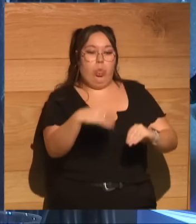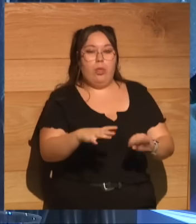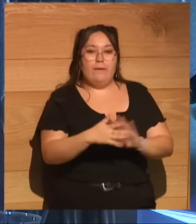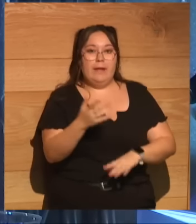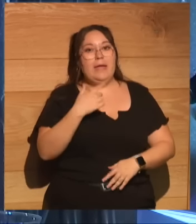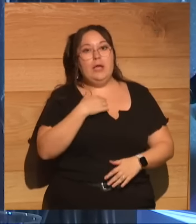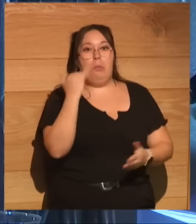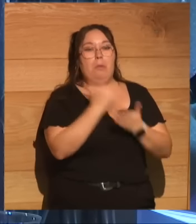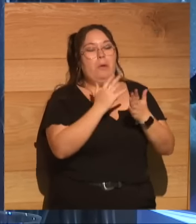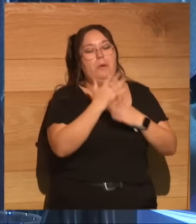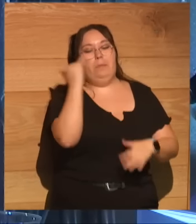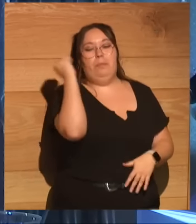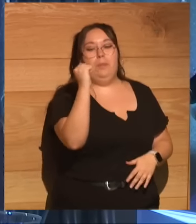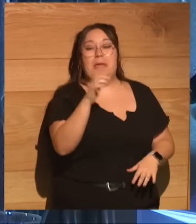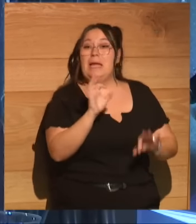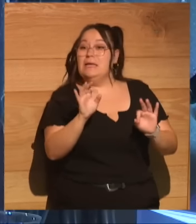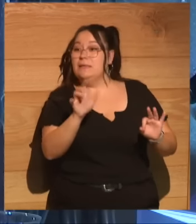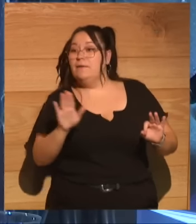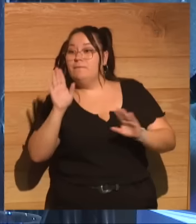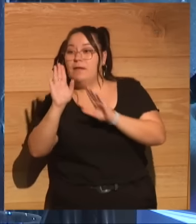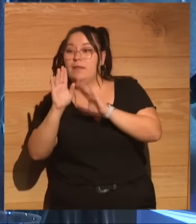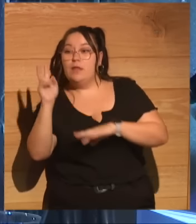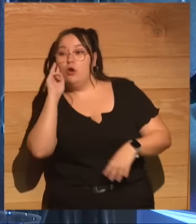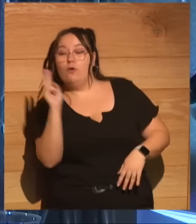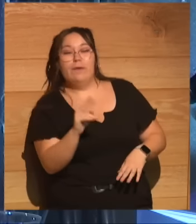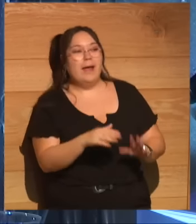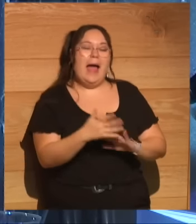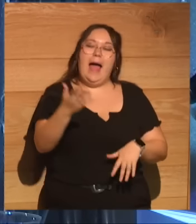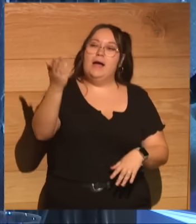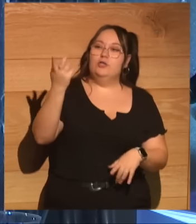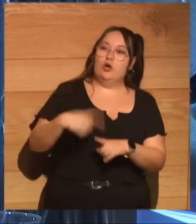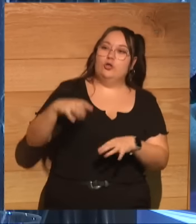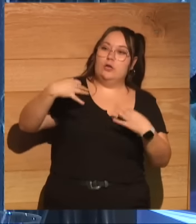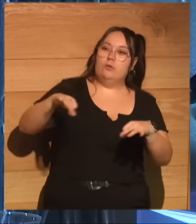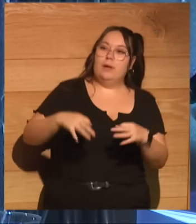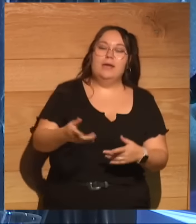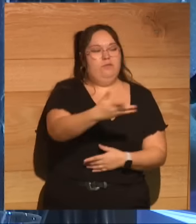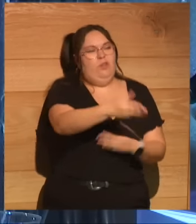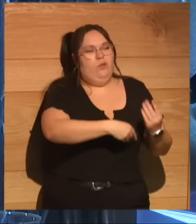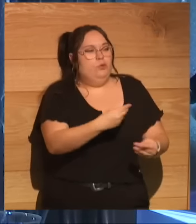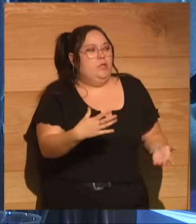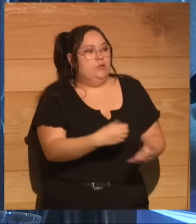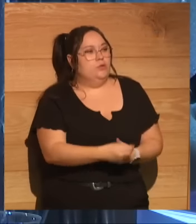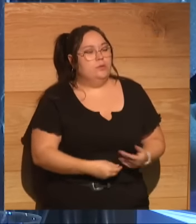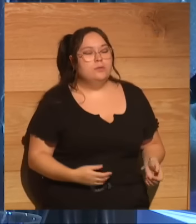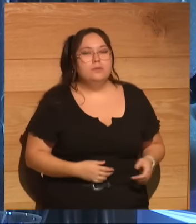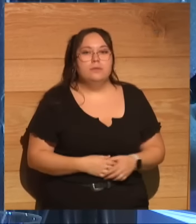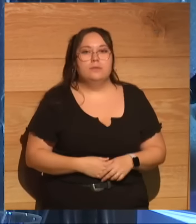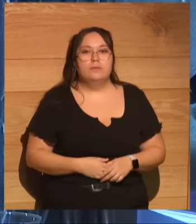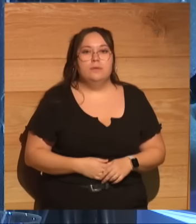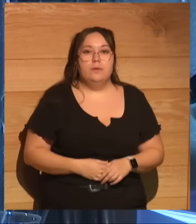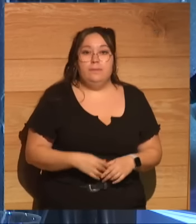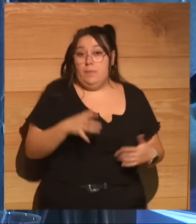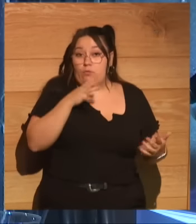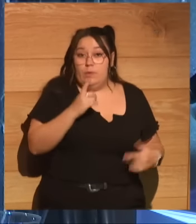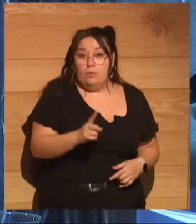con un cuchillo a la vista de todo el vecindario. Pero eso son cosas de chiquillos. Pero eso no pasa nada. ¿Quién no ha hecho eso? Pero vamos a ver, eso se arregla... Bueno, hoy día